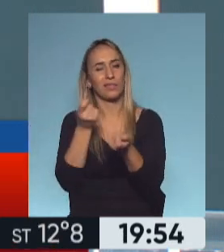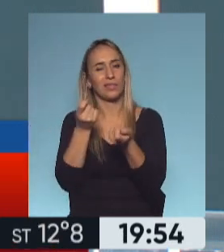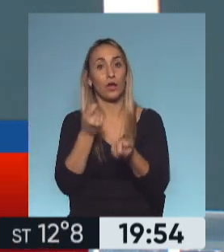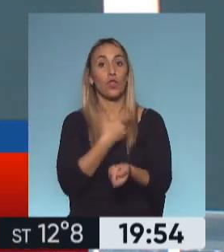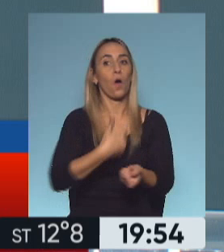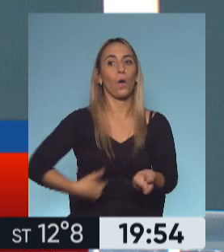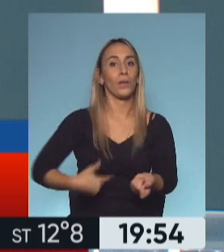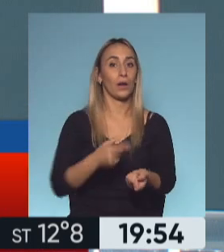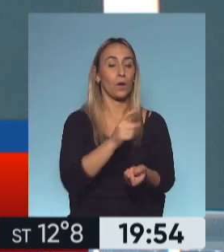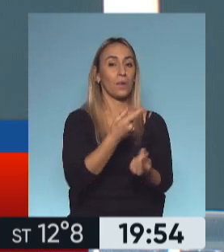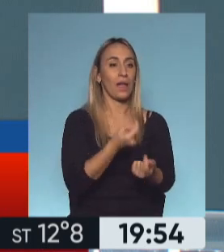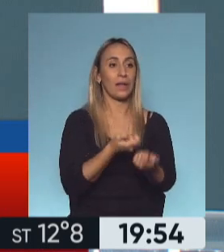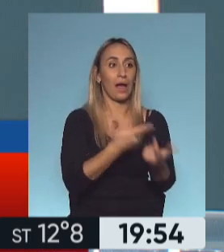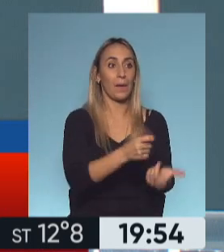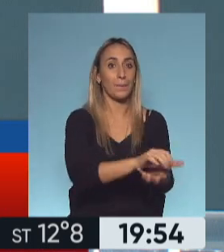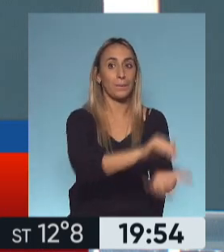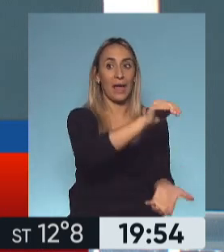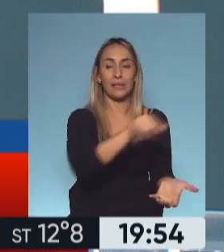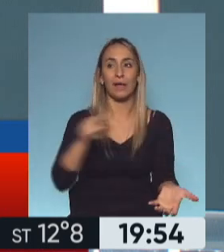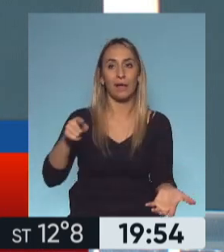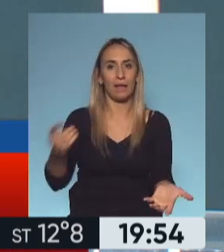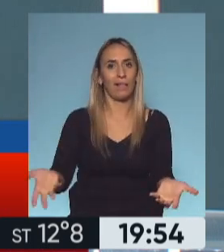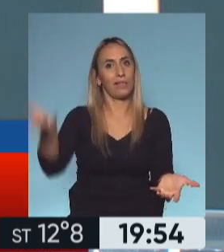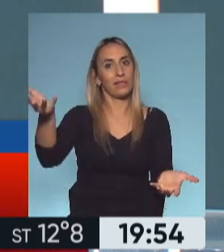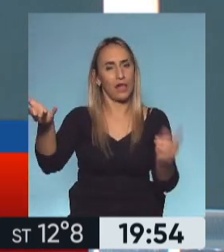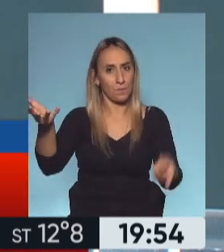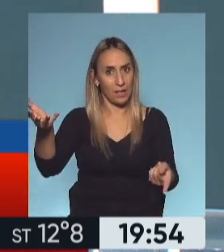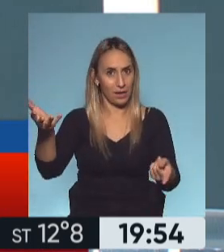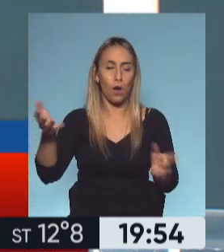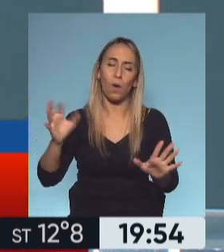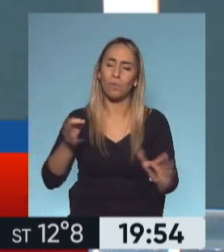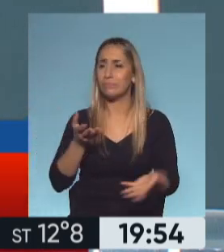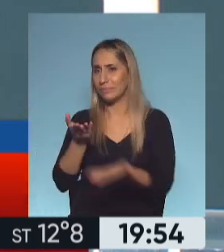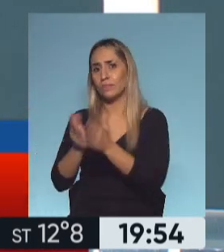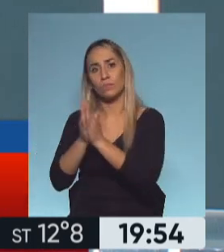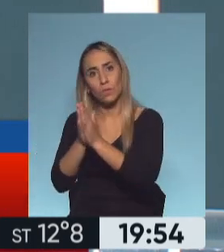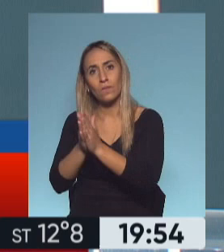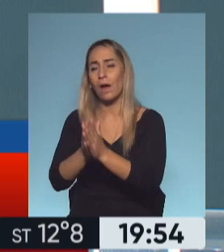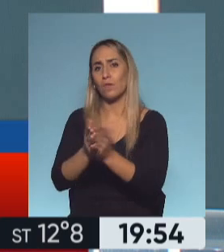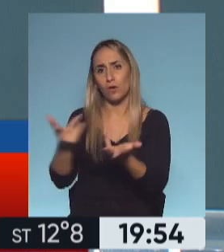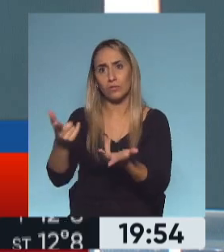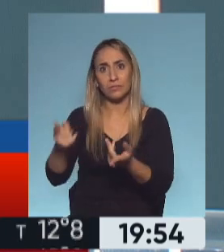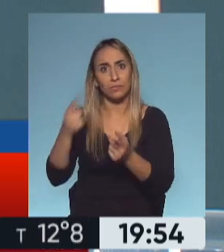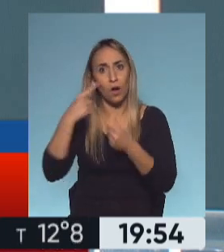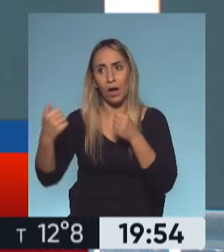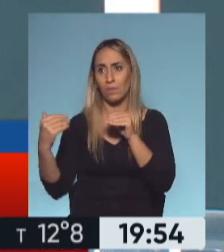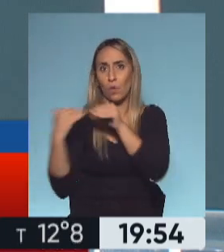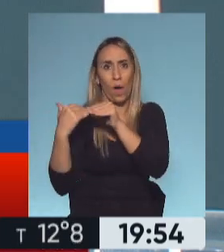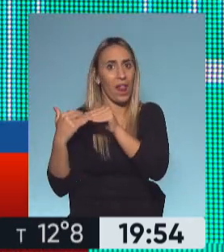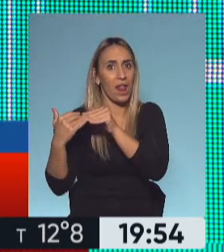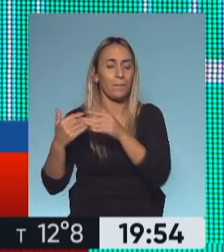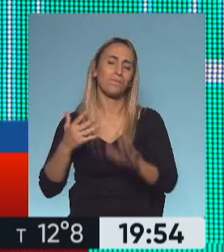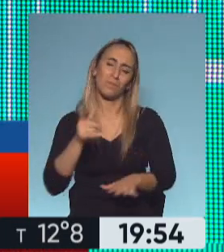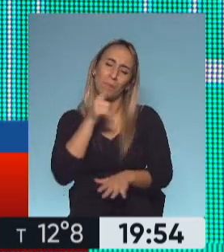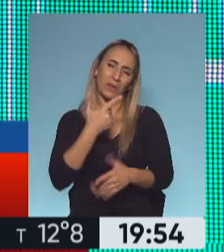dinero en esos bolsillos con que por favor sean solidarios o es hora de pensar en otras medidas? Bueno, yo creo que nuestro presidente ha sido muy